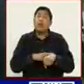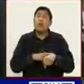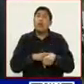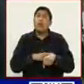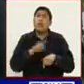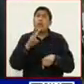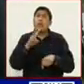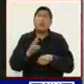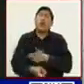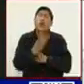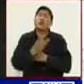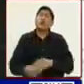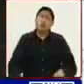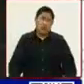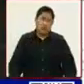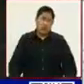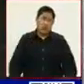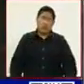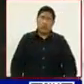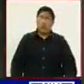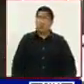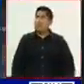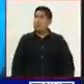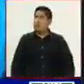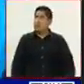interceptado? A las 2 de la mañana.